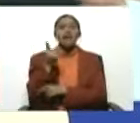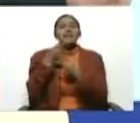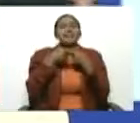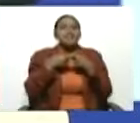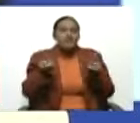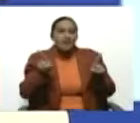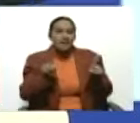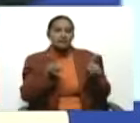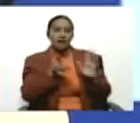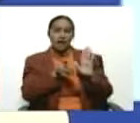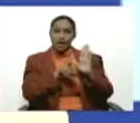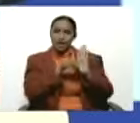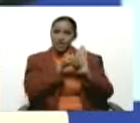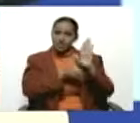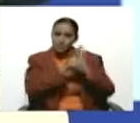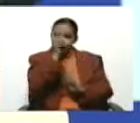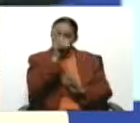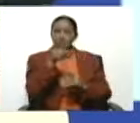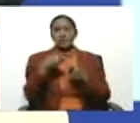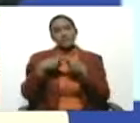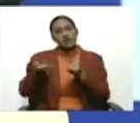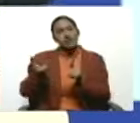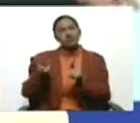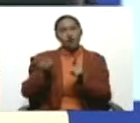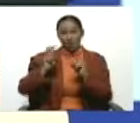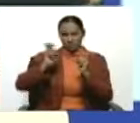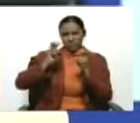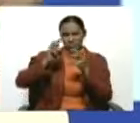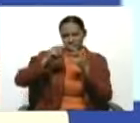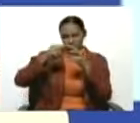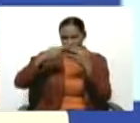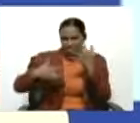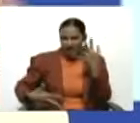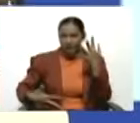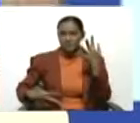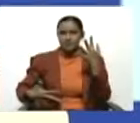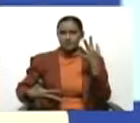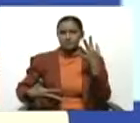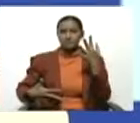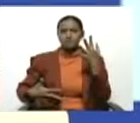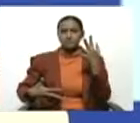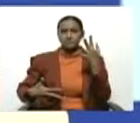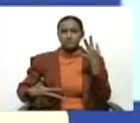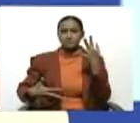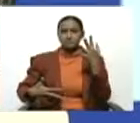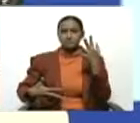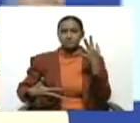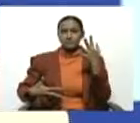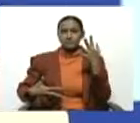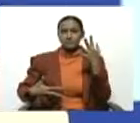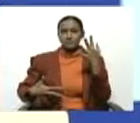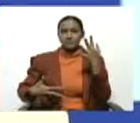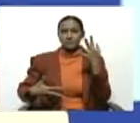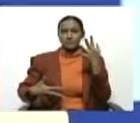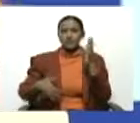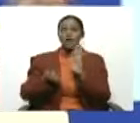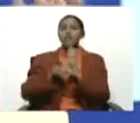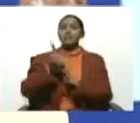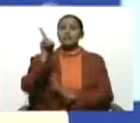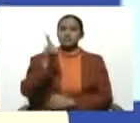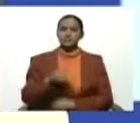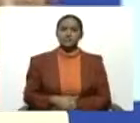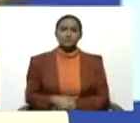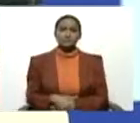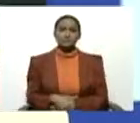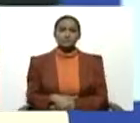desarrollo y otros aspectos y luego Inglaterra era el país más desarrollado en aquella época